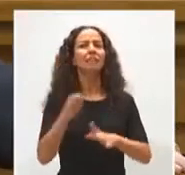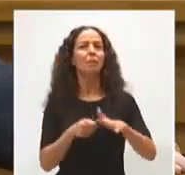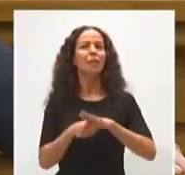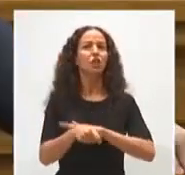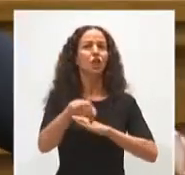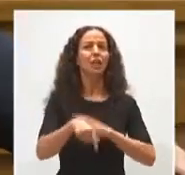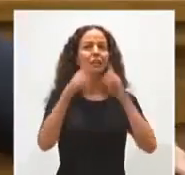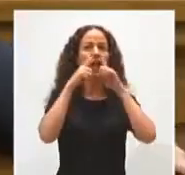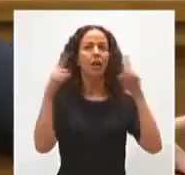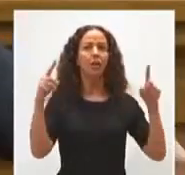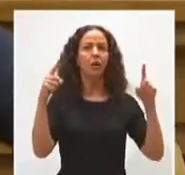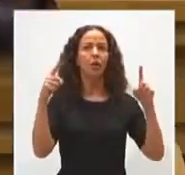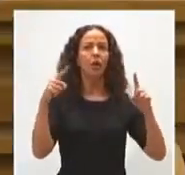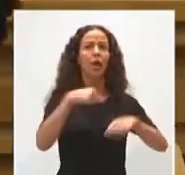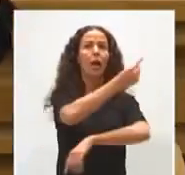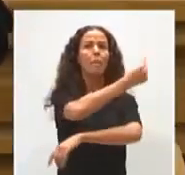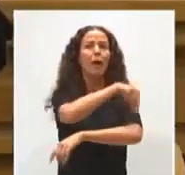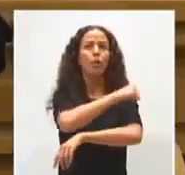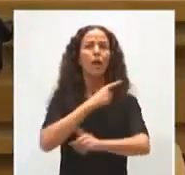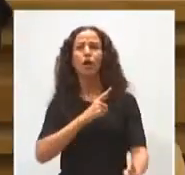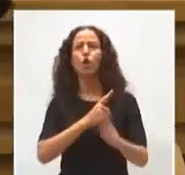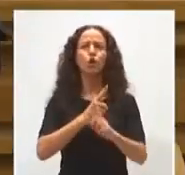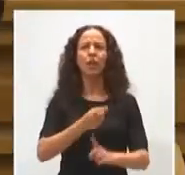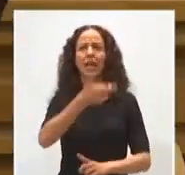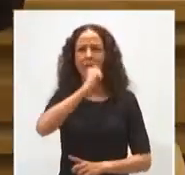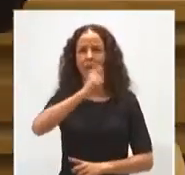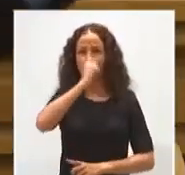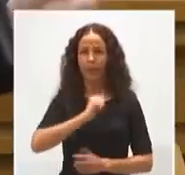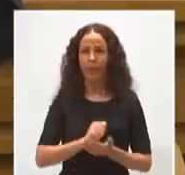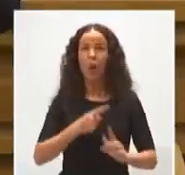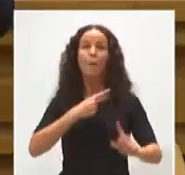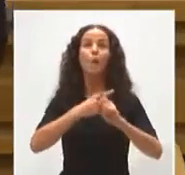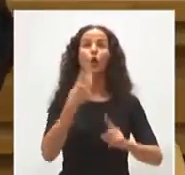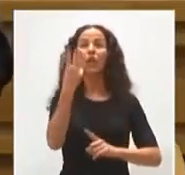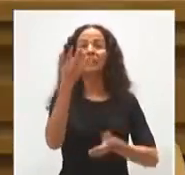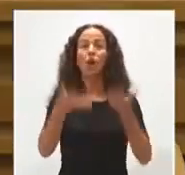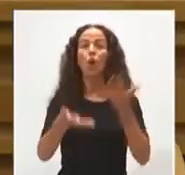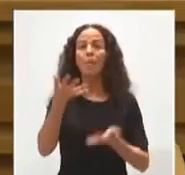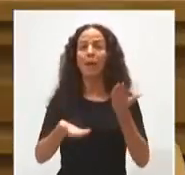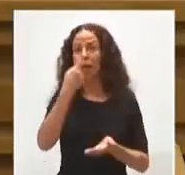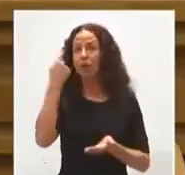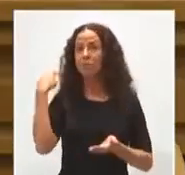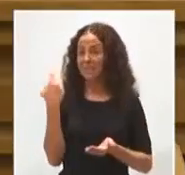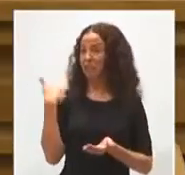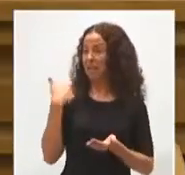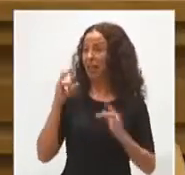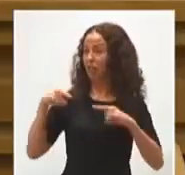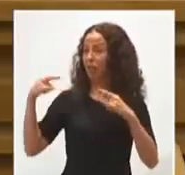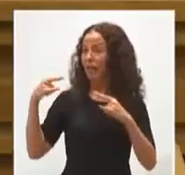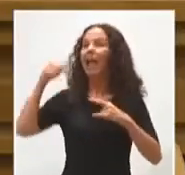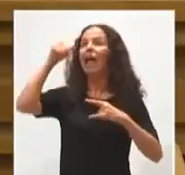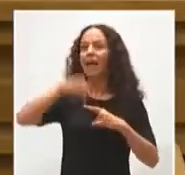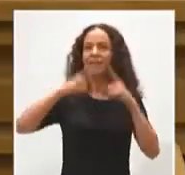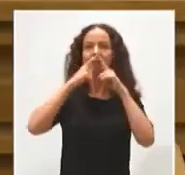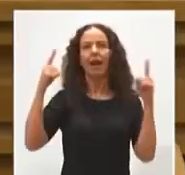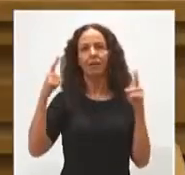en vacuna contra la gripe con tres por tres respecto del año pasado que ya lo doblamos por tanto queremos y hago desde